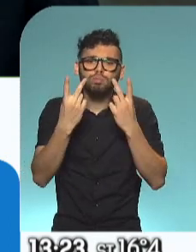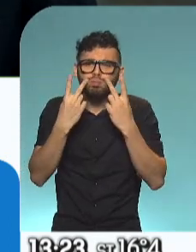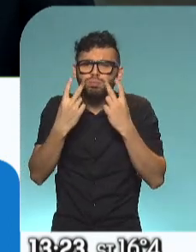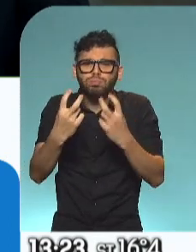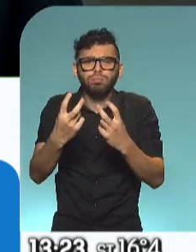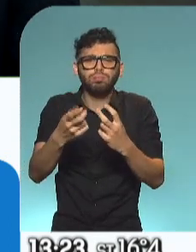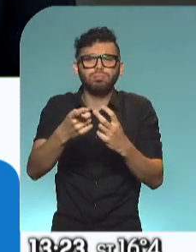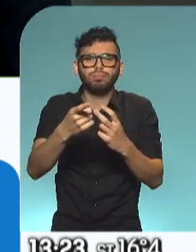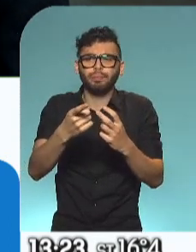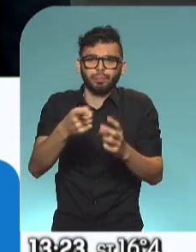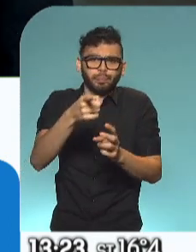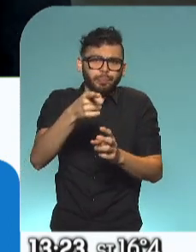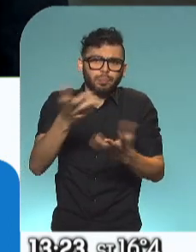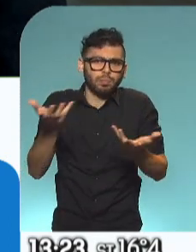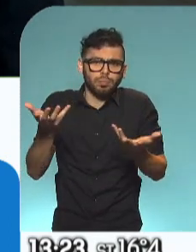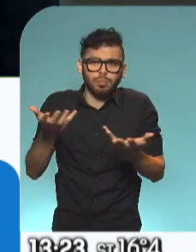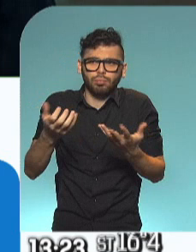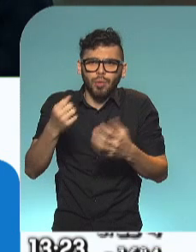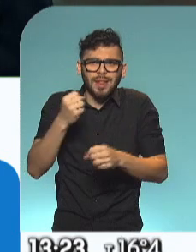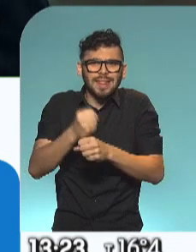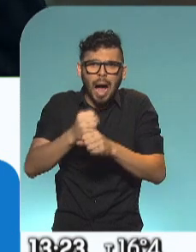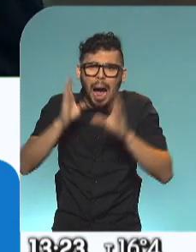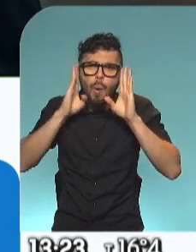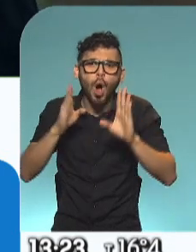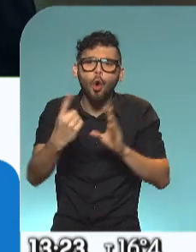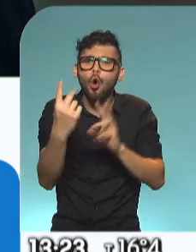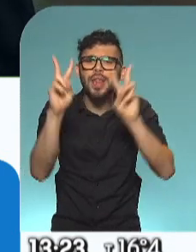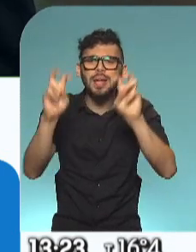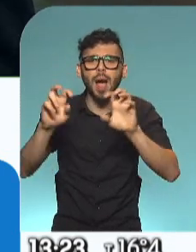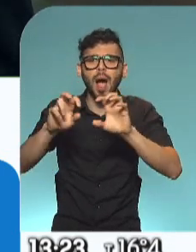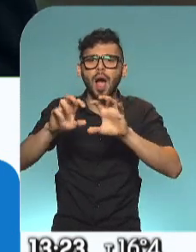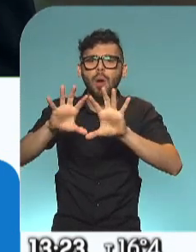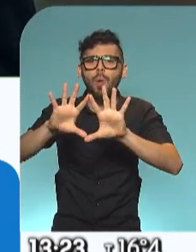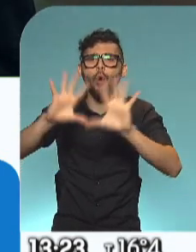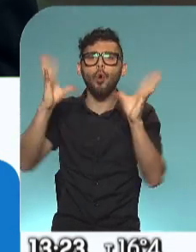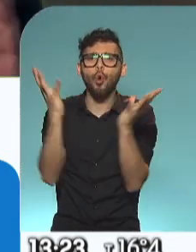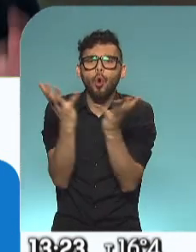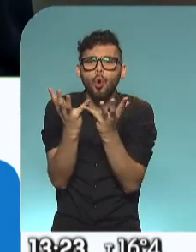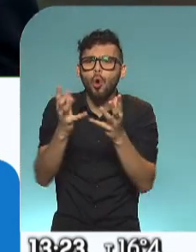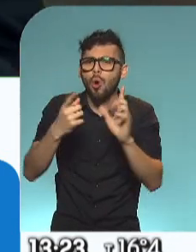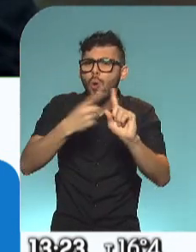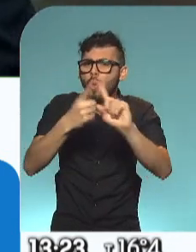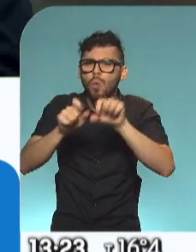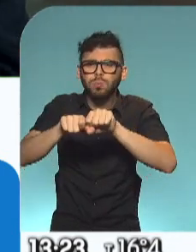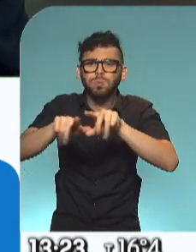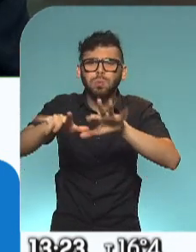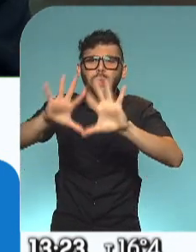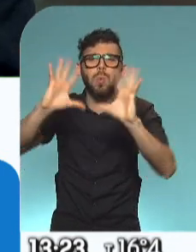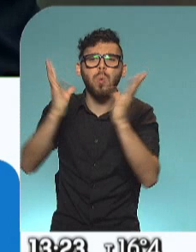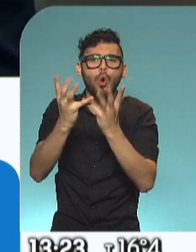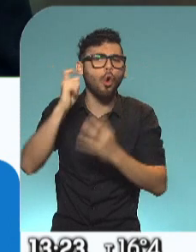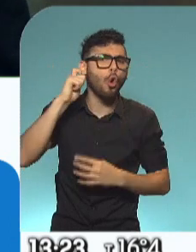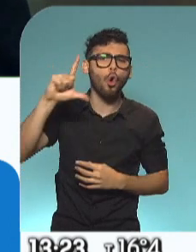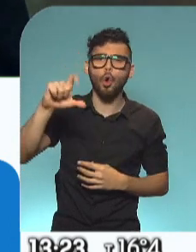las cuestiones a las que ha dedicado su actividad académica, es la globalización y los efectos de la globalización en las ciudades, en las mujeres, en